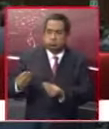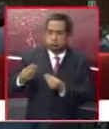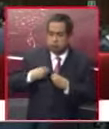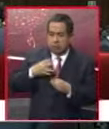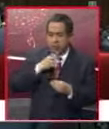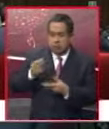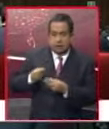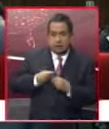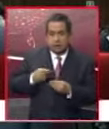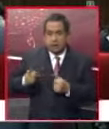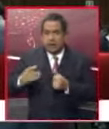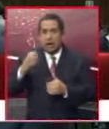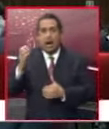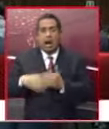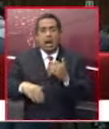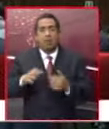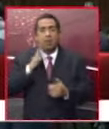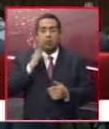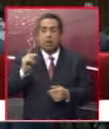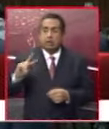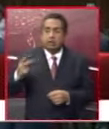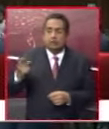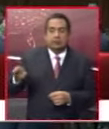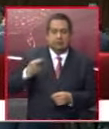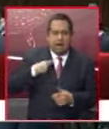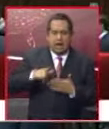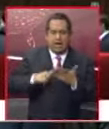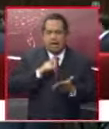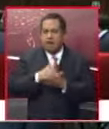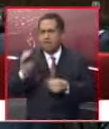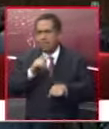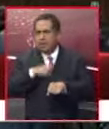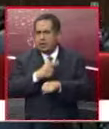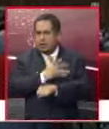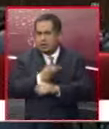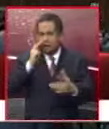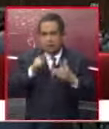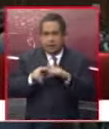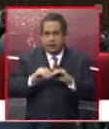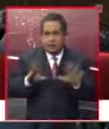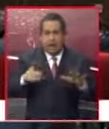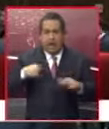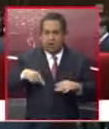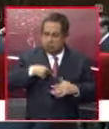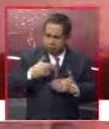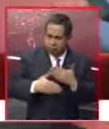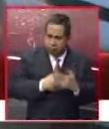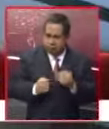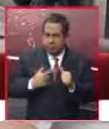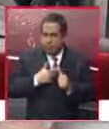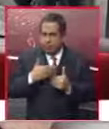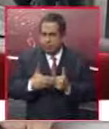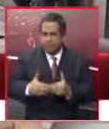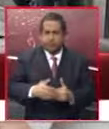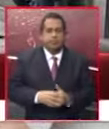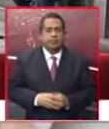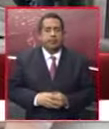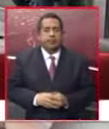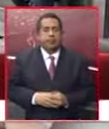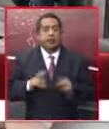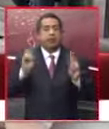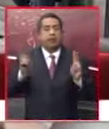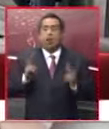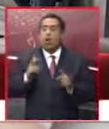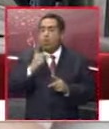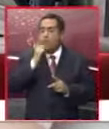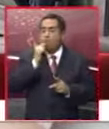Diputados. Estamos esperando que Cámara de Diputados nos regrese la Ley Federal de Transparencia y en eso tener este primer paquete. El tema del mando